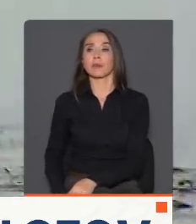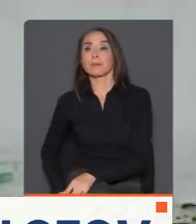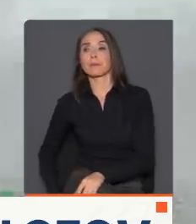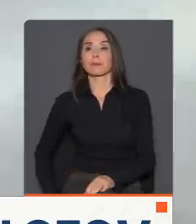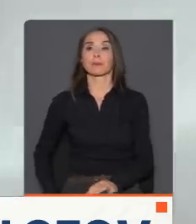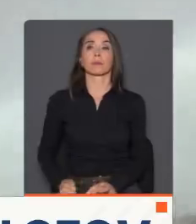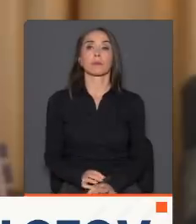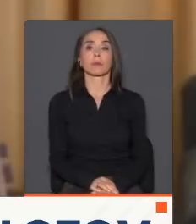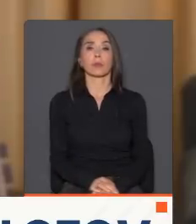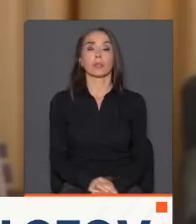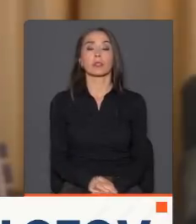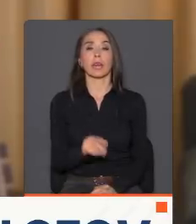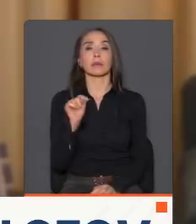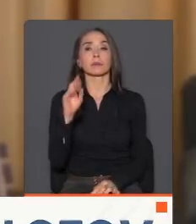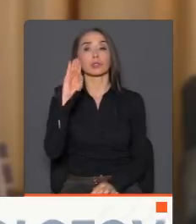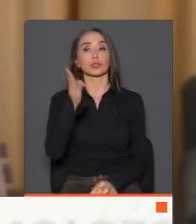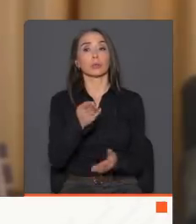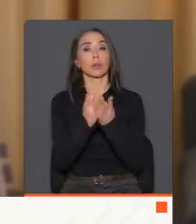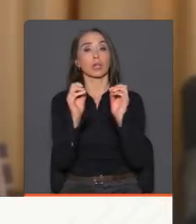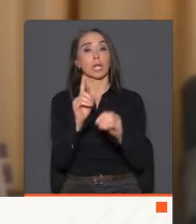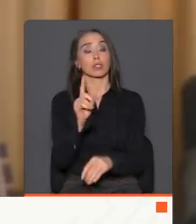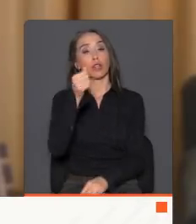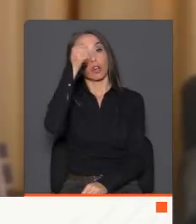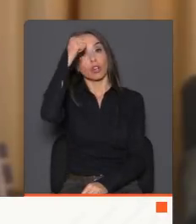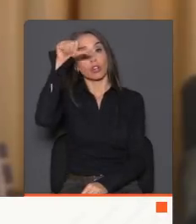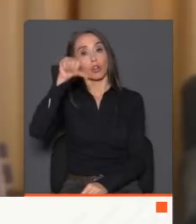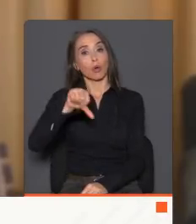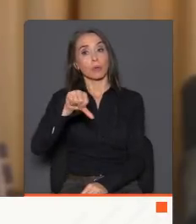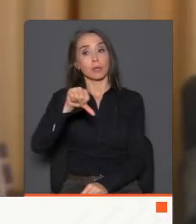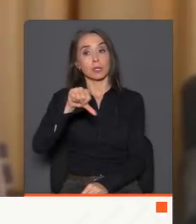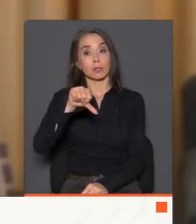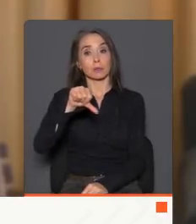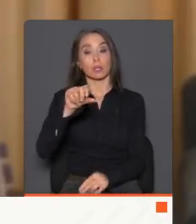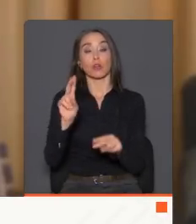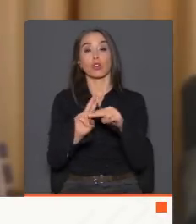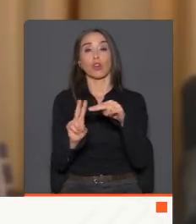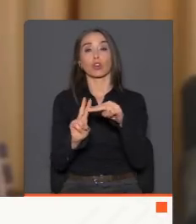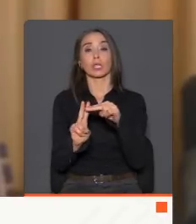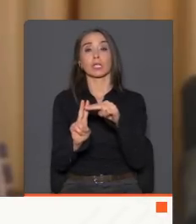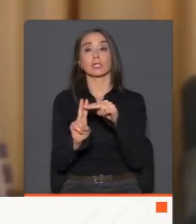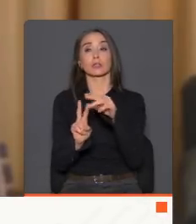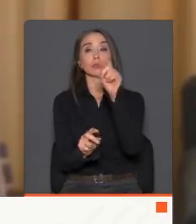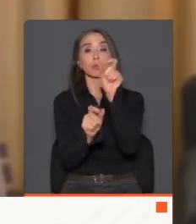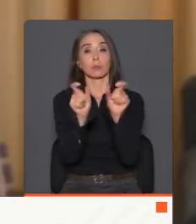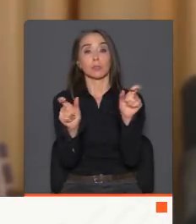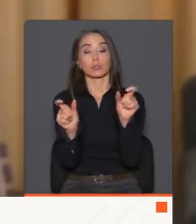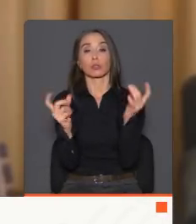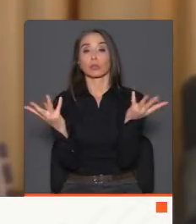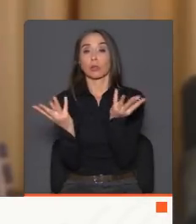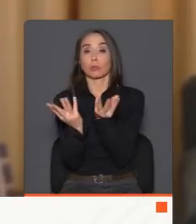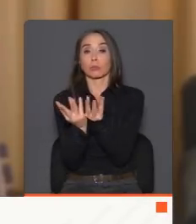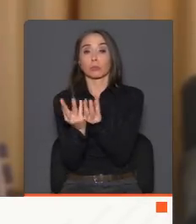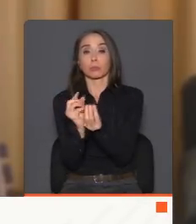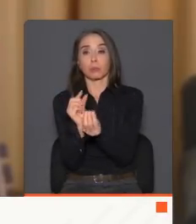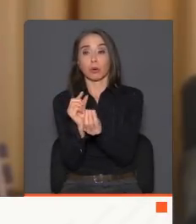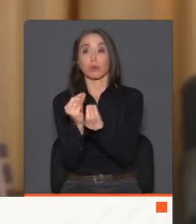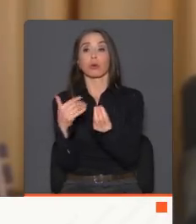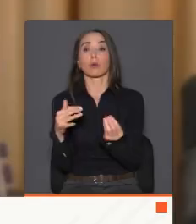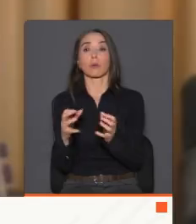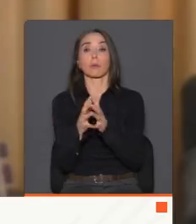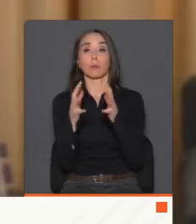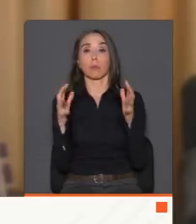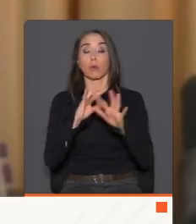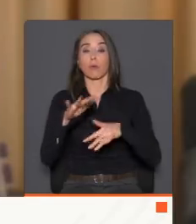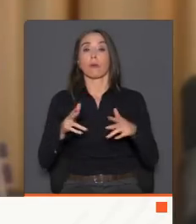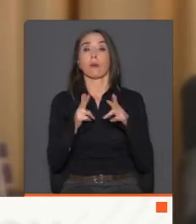de clases. Condenamos tajantemente el actuar de un grupo acotado, pequeño, pero tremendamente